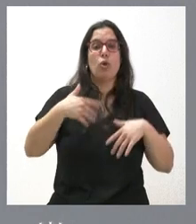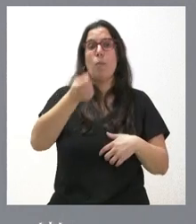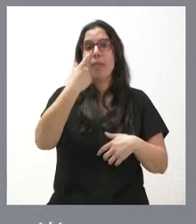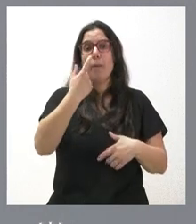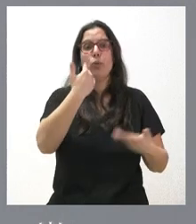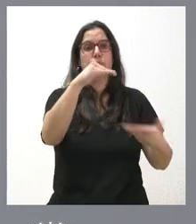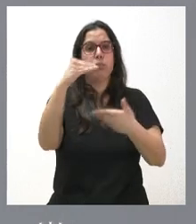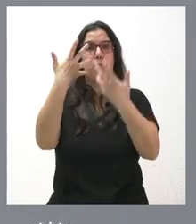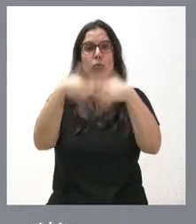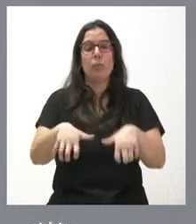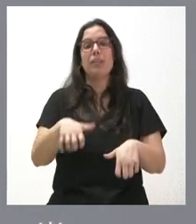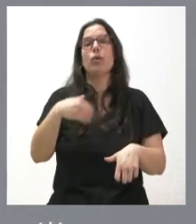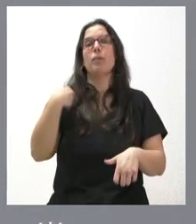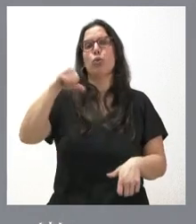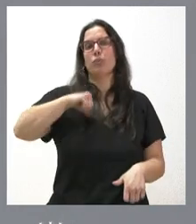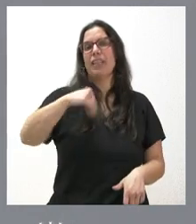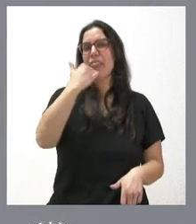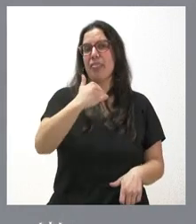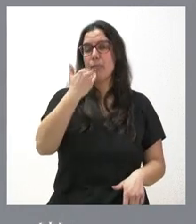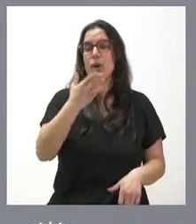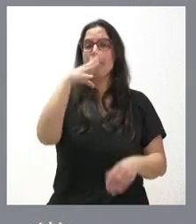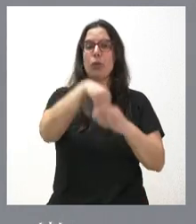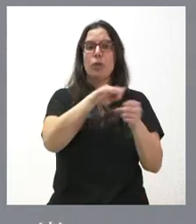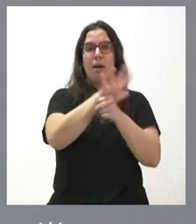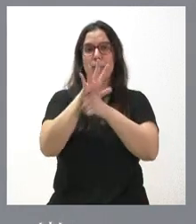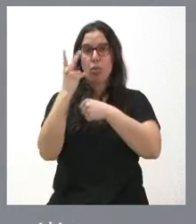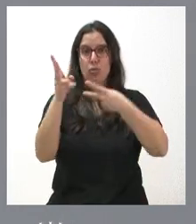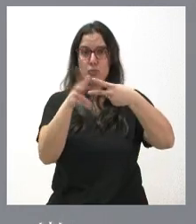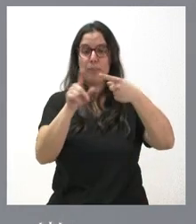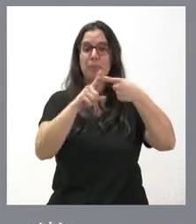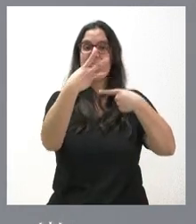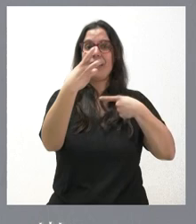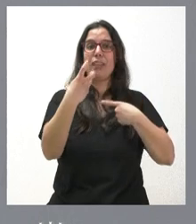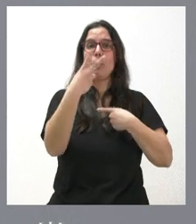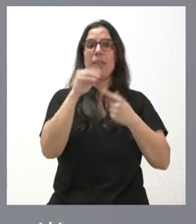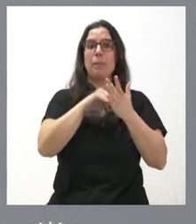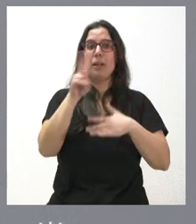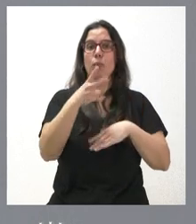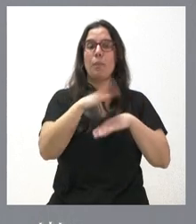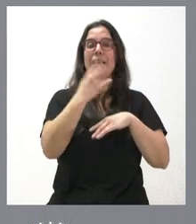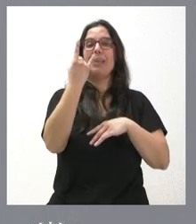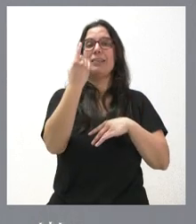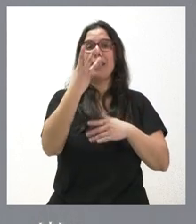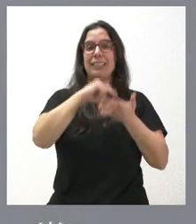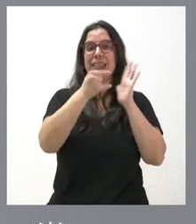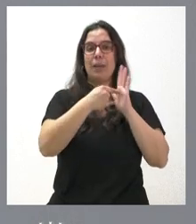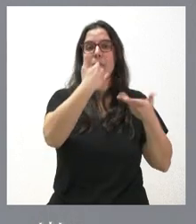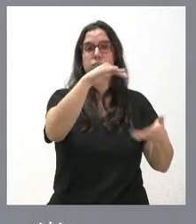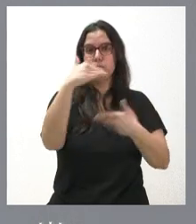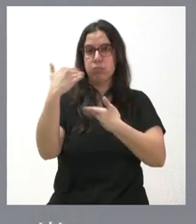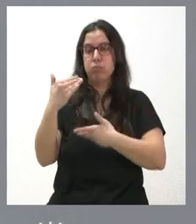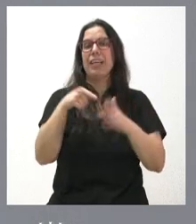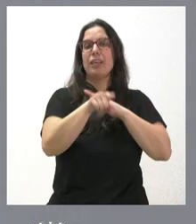asistencial de Zamora incluye dos ámbitos en primer lugar 320,000 para tres sistemas de dispensación para la gestión